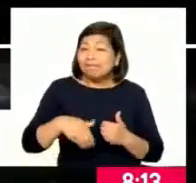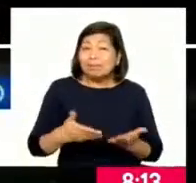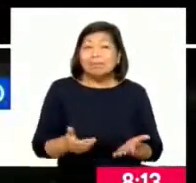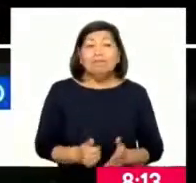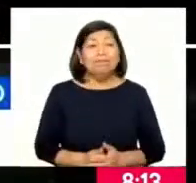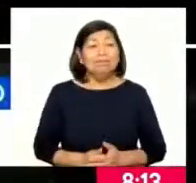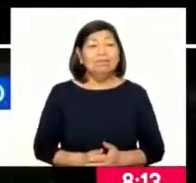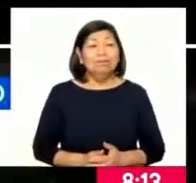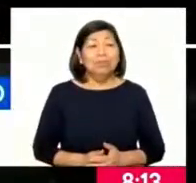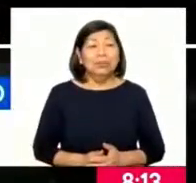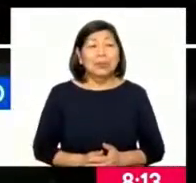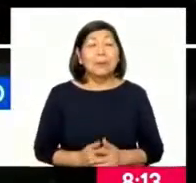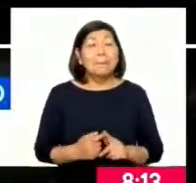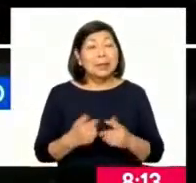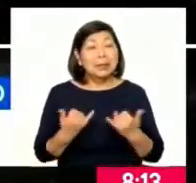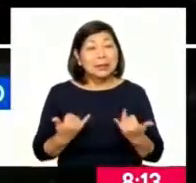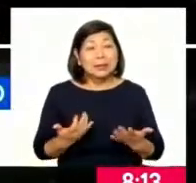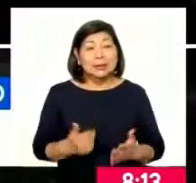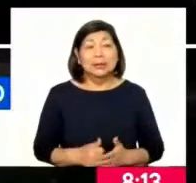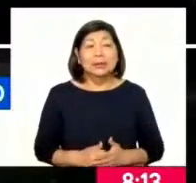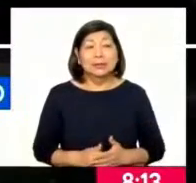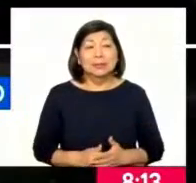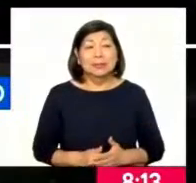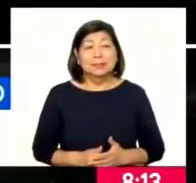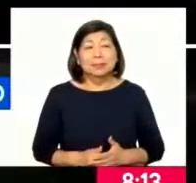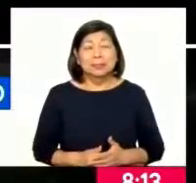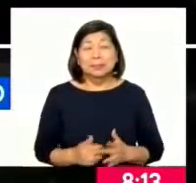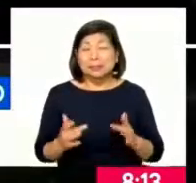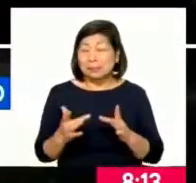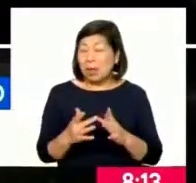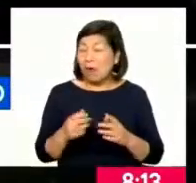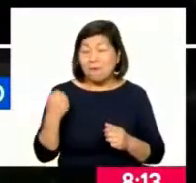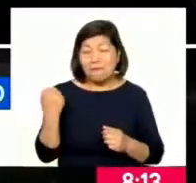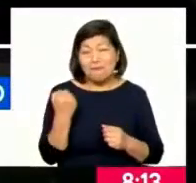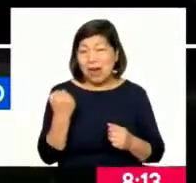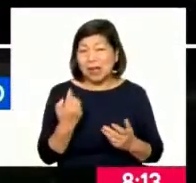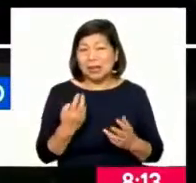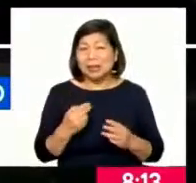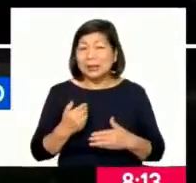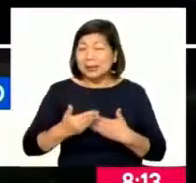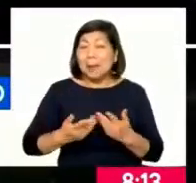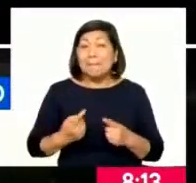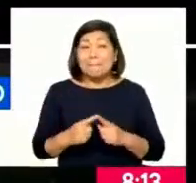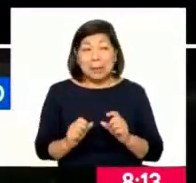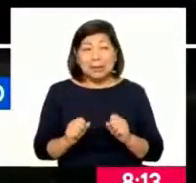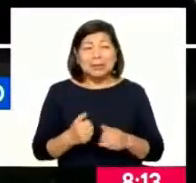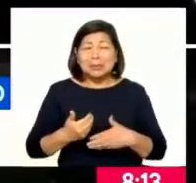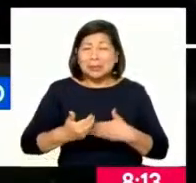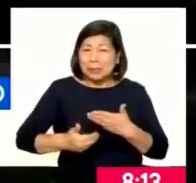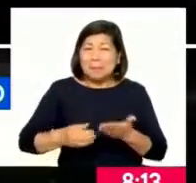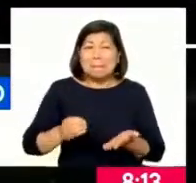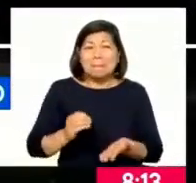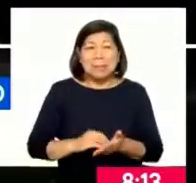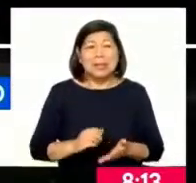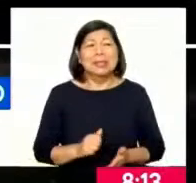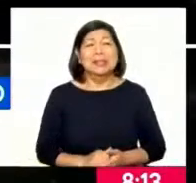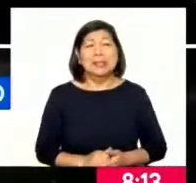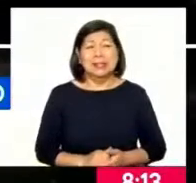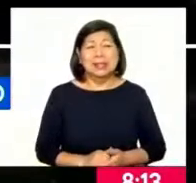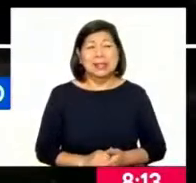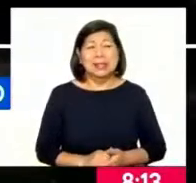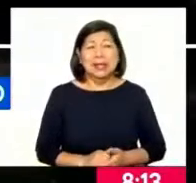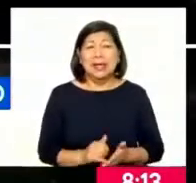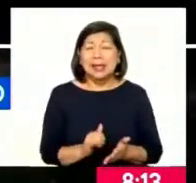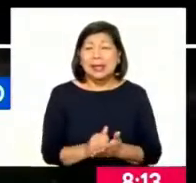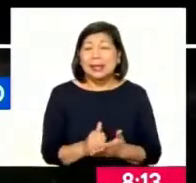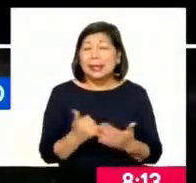bueno, considerando estos impactos severos que se han producido, pero que se siguen produciendo, ¿no?